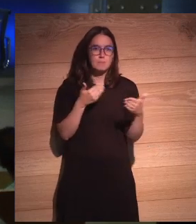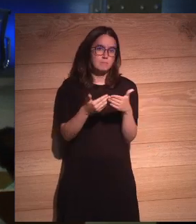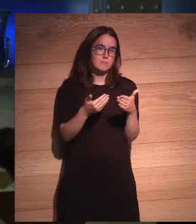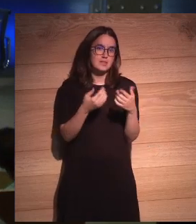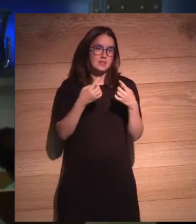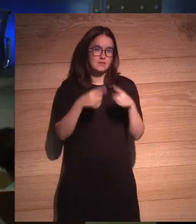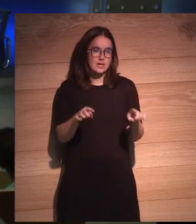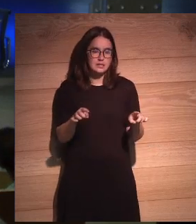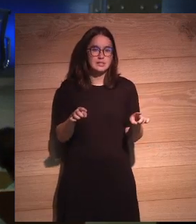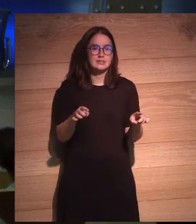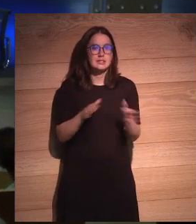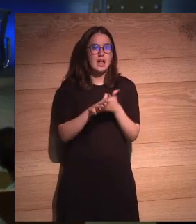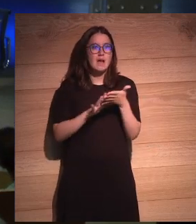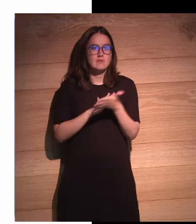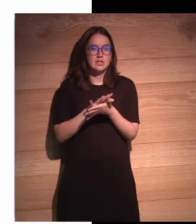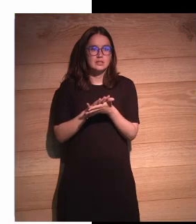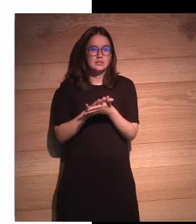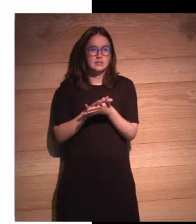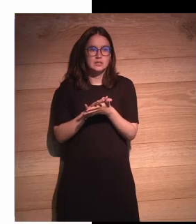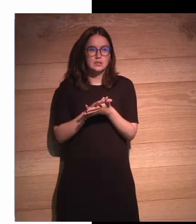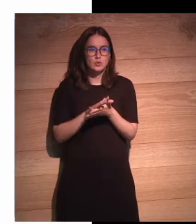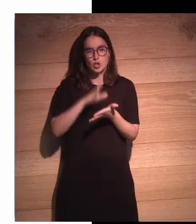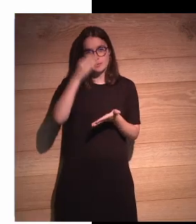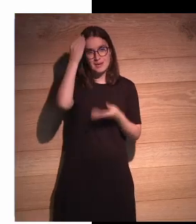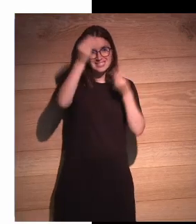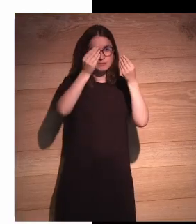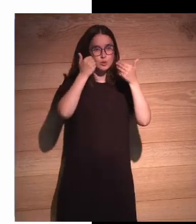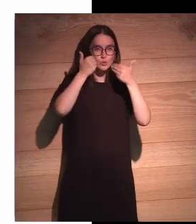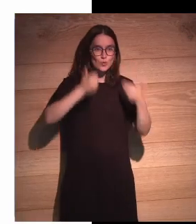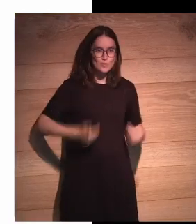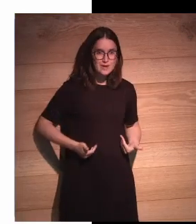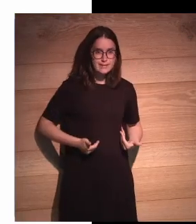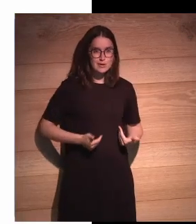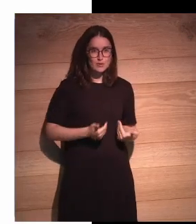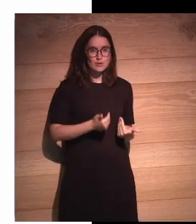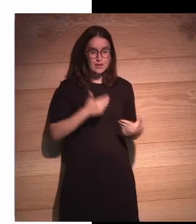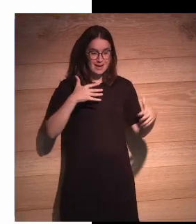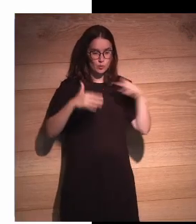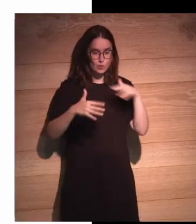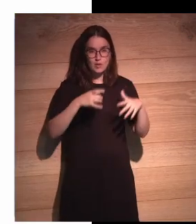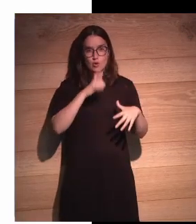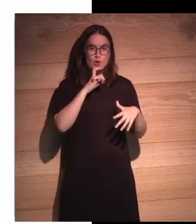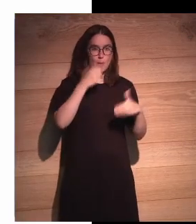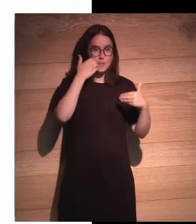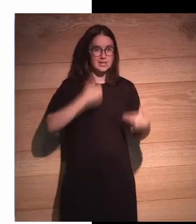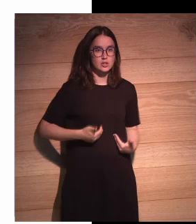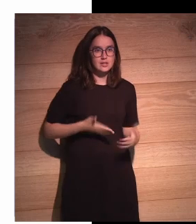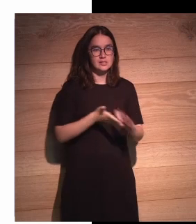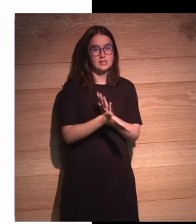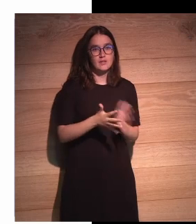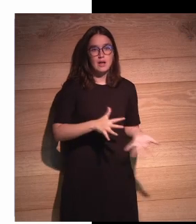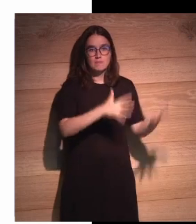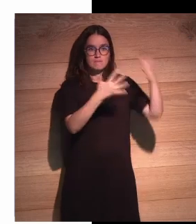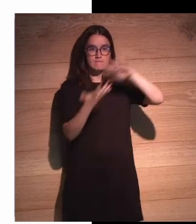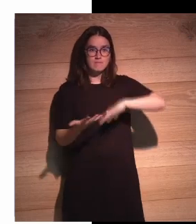dimensiones. Unas dimensiones que tratan lo que es el pensamiento humano y actuar como personas. Estaremos hablando de